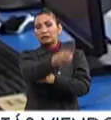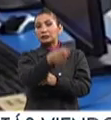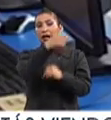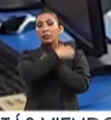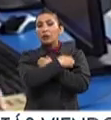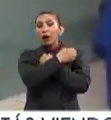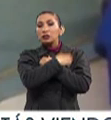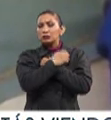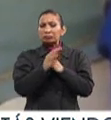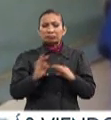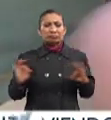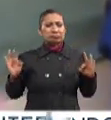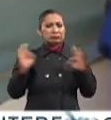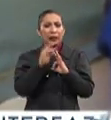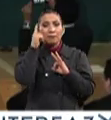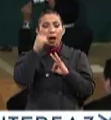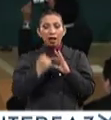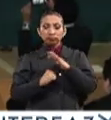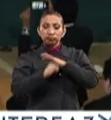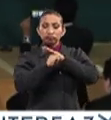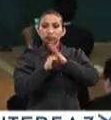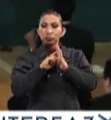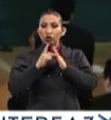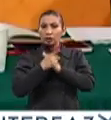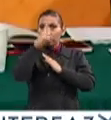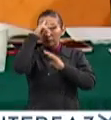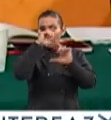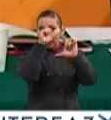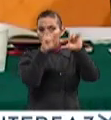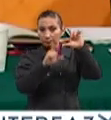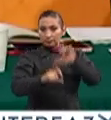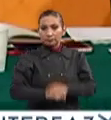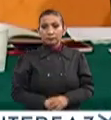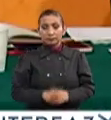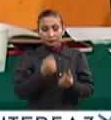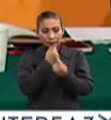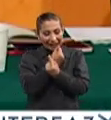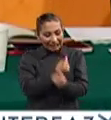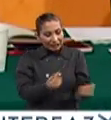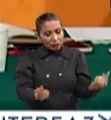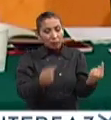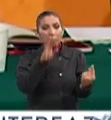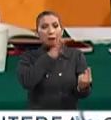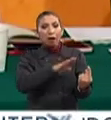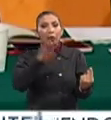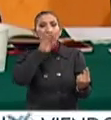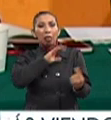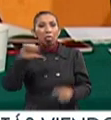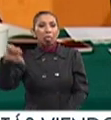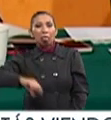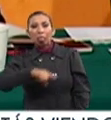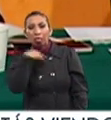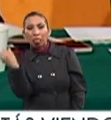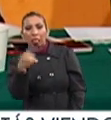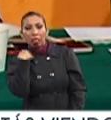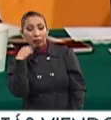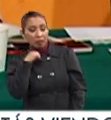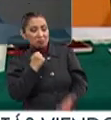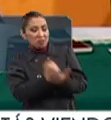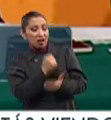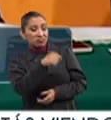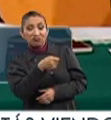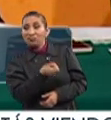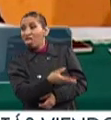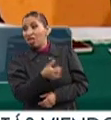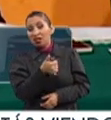que la educación es fundamental para sostener el proyecto de nación. Los niños que reprueban a veces son